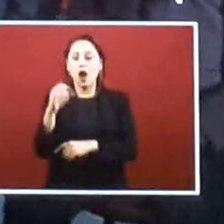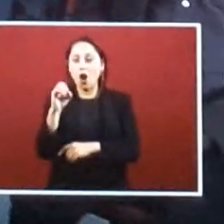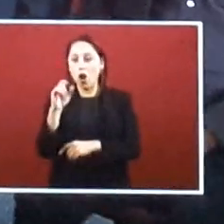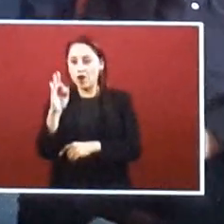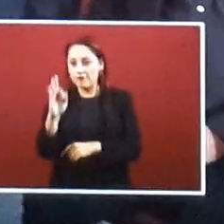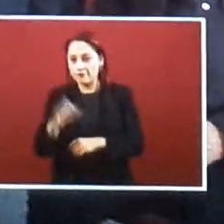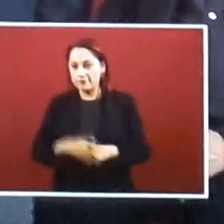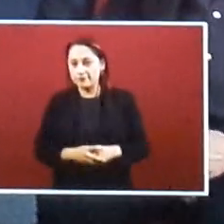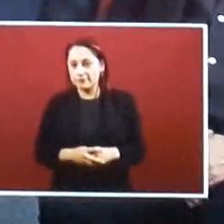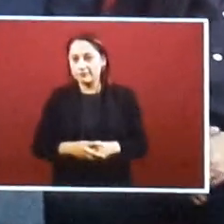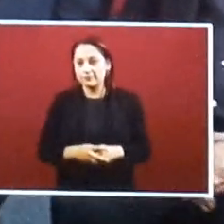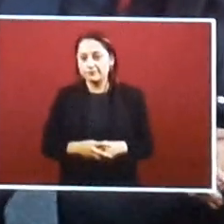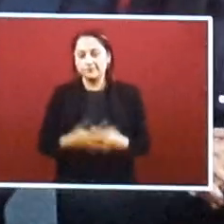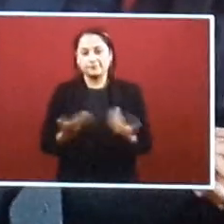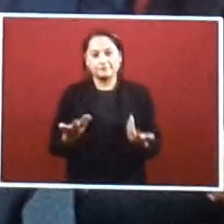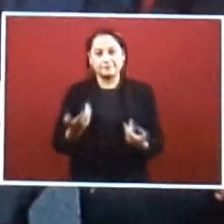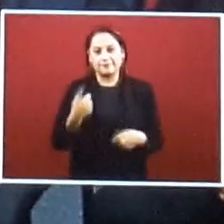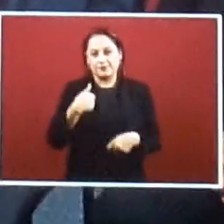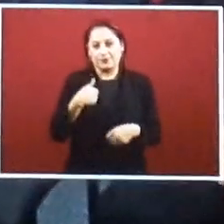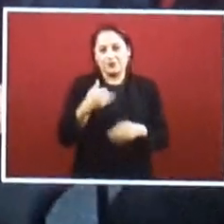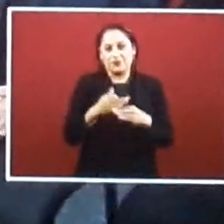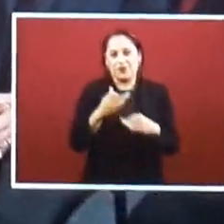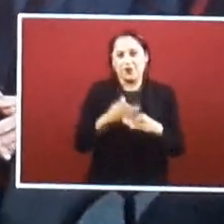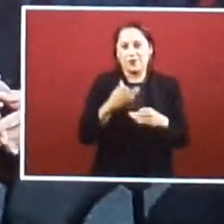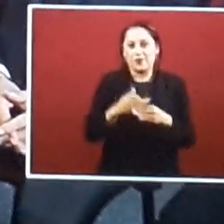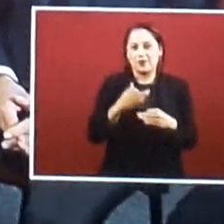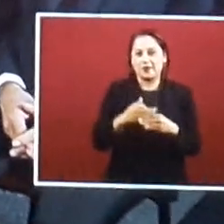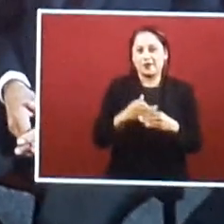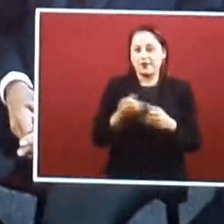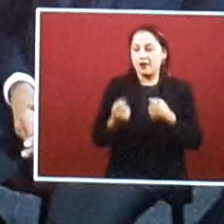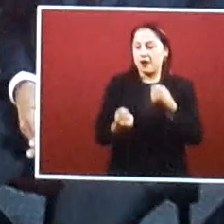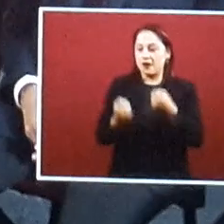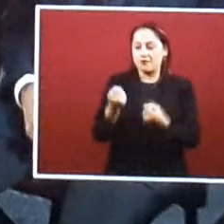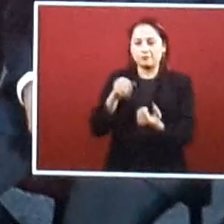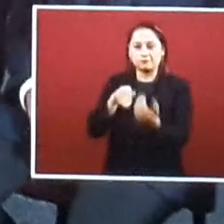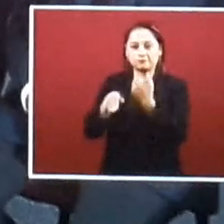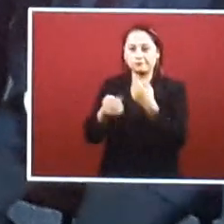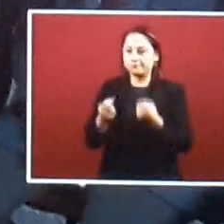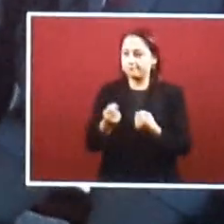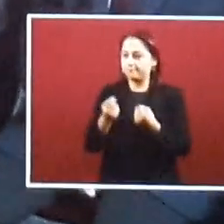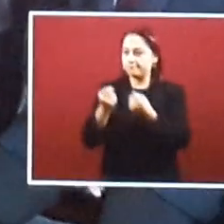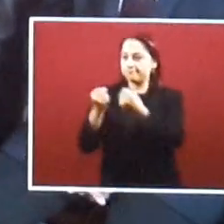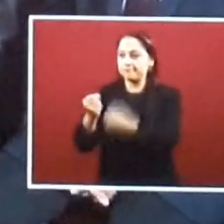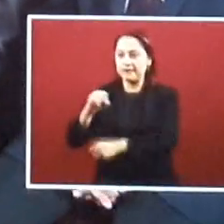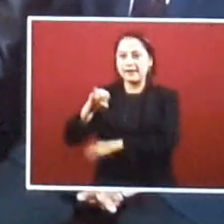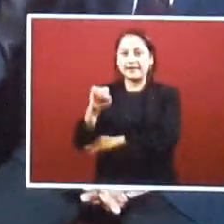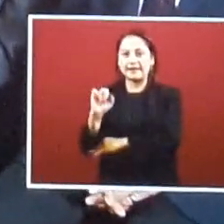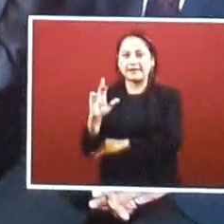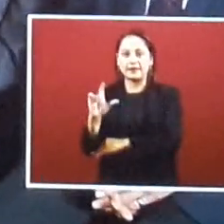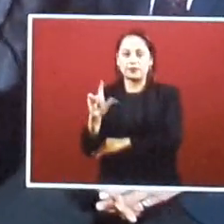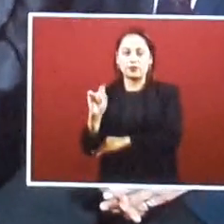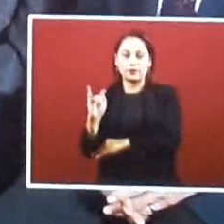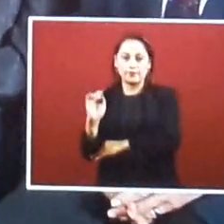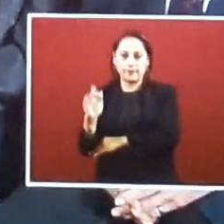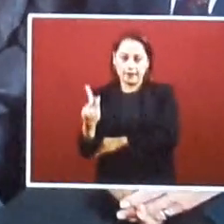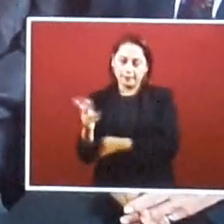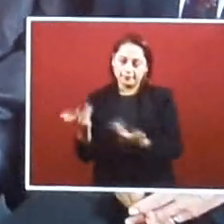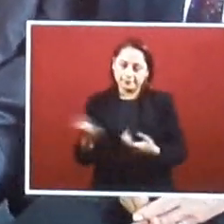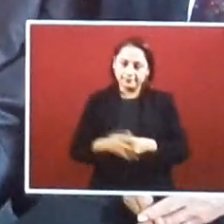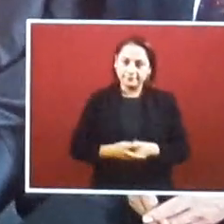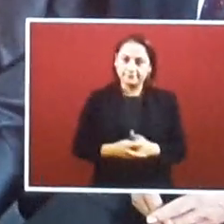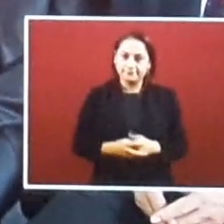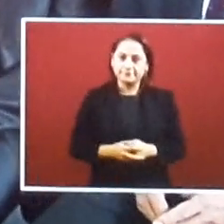Entonces, yo tengo que ir a Jilotepec por tierra, por carretera. Entonces, aprovecho nada más para decir